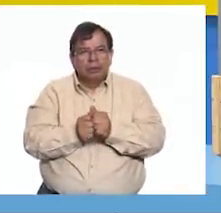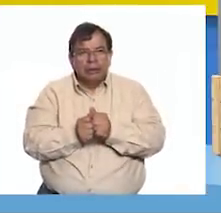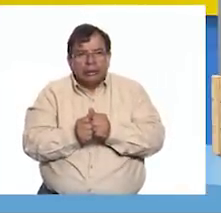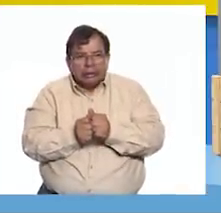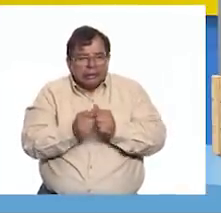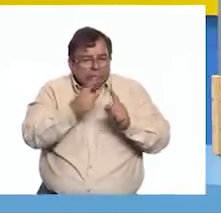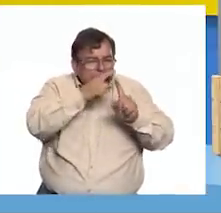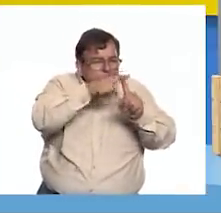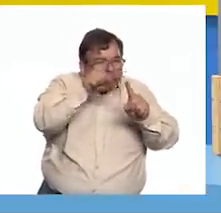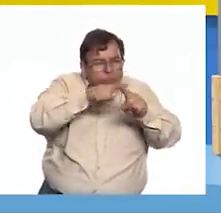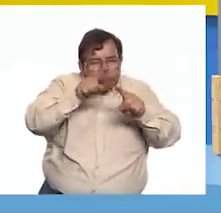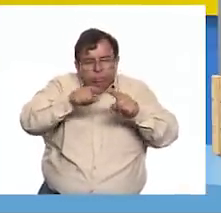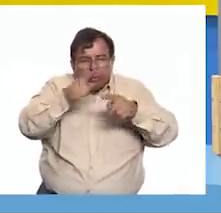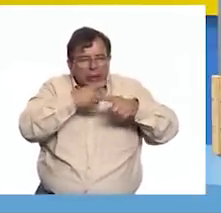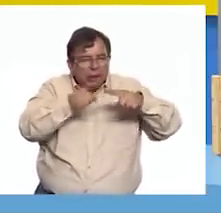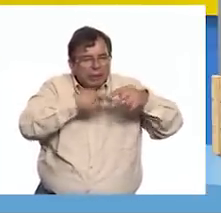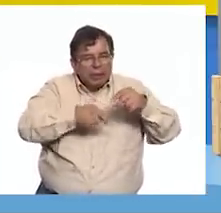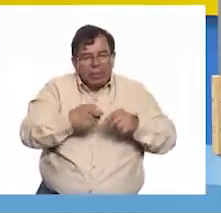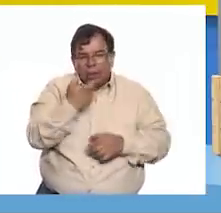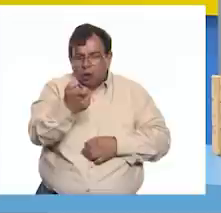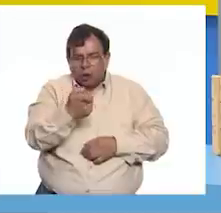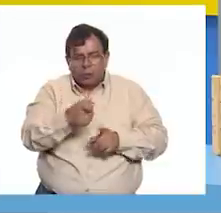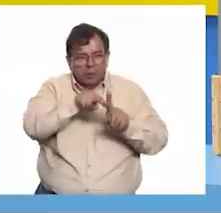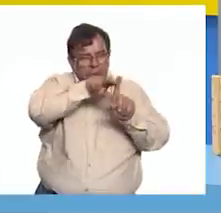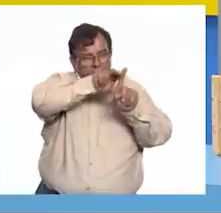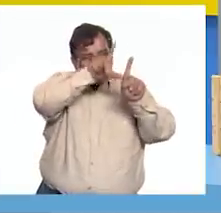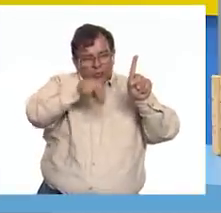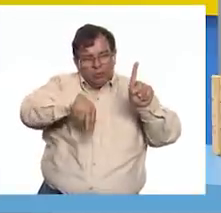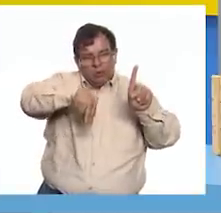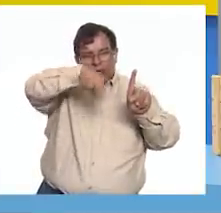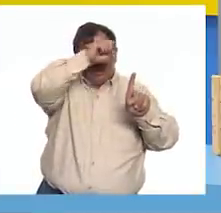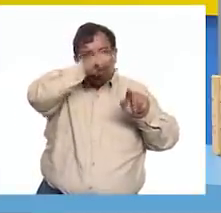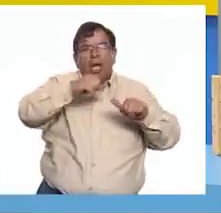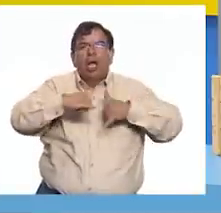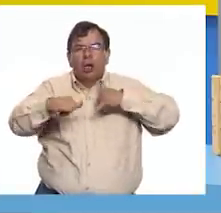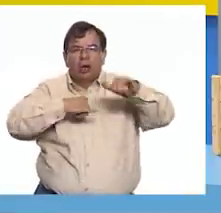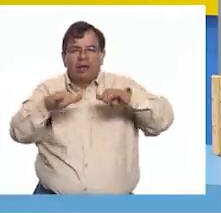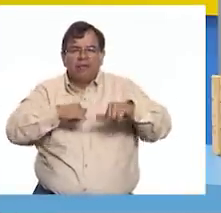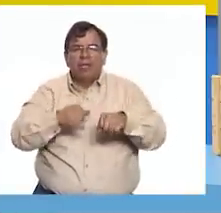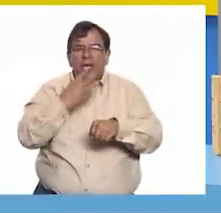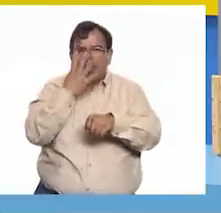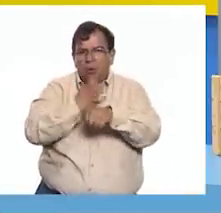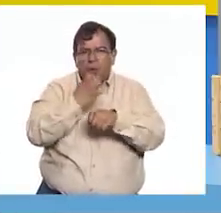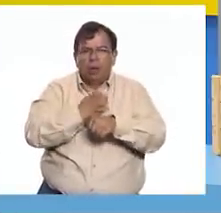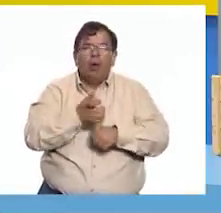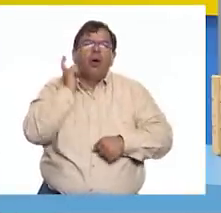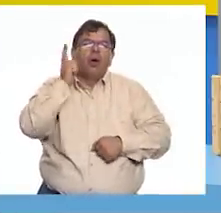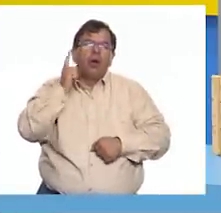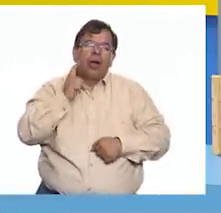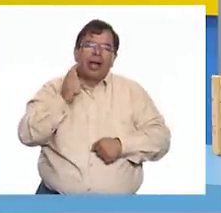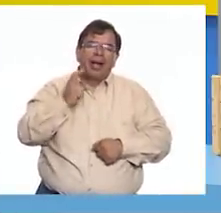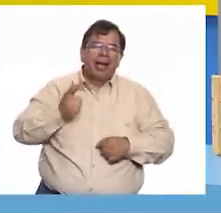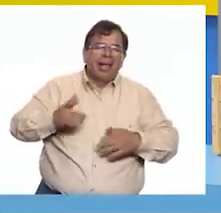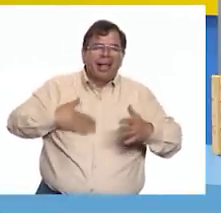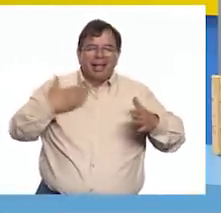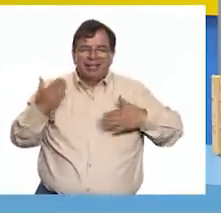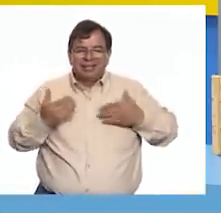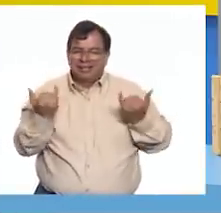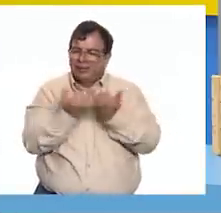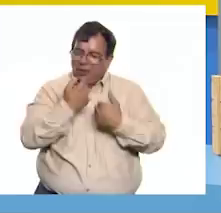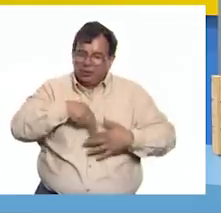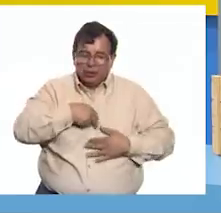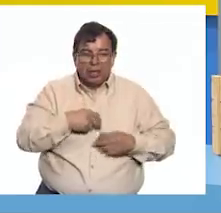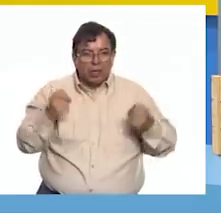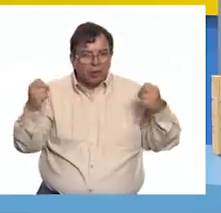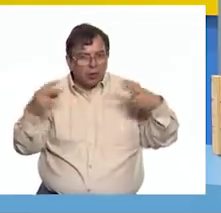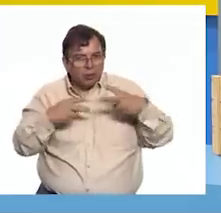la diversidad económica del noroeste de México, geografía cuarto grado. Espero hayan disfrutado tanto como nosotros. Nos